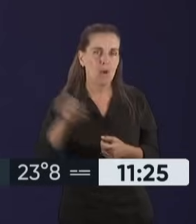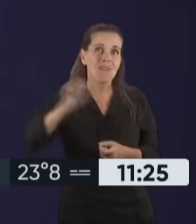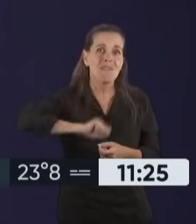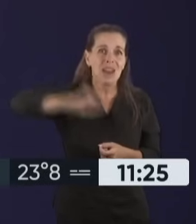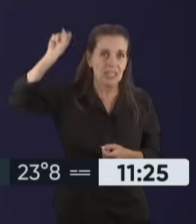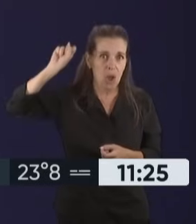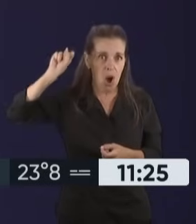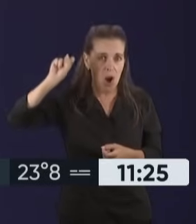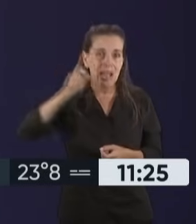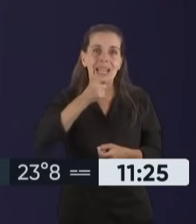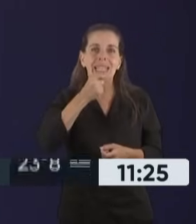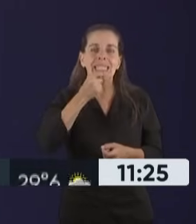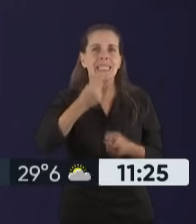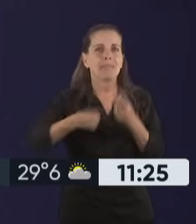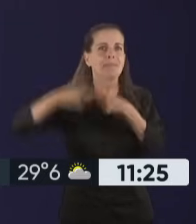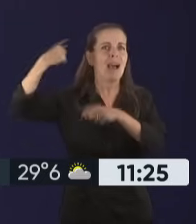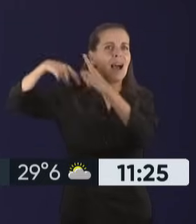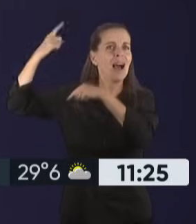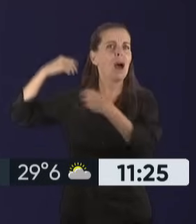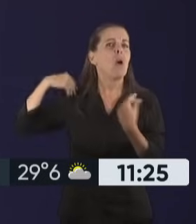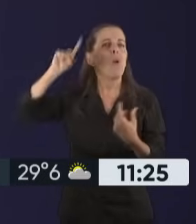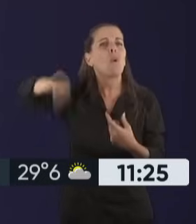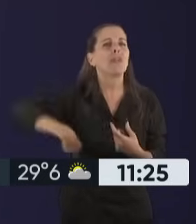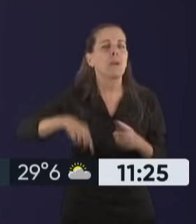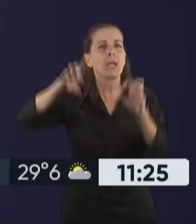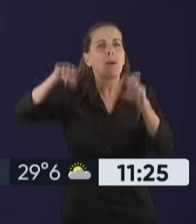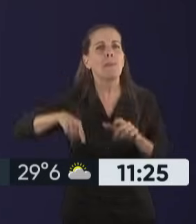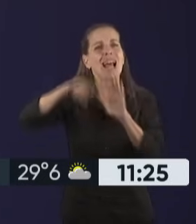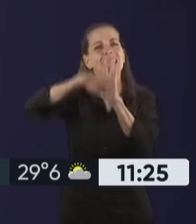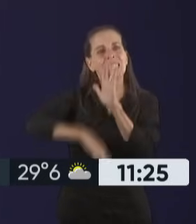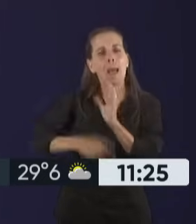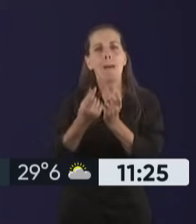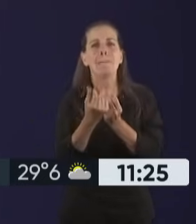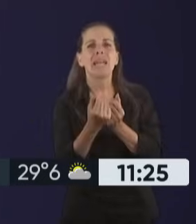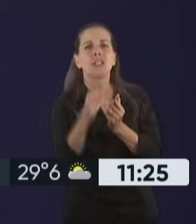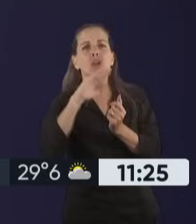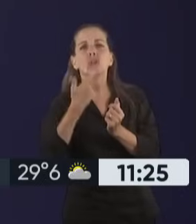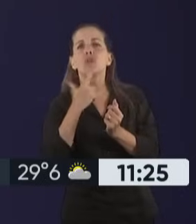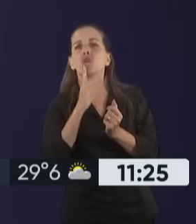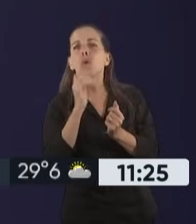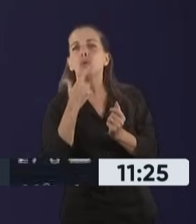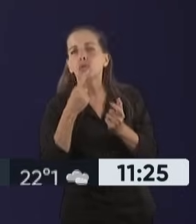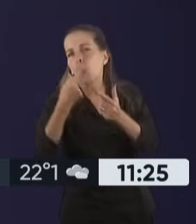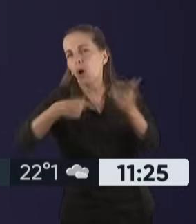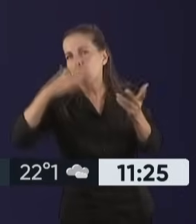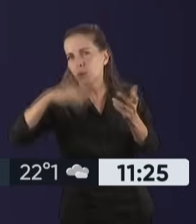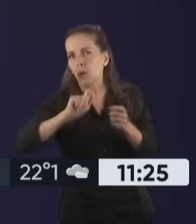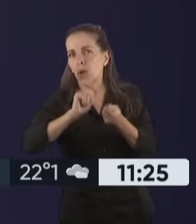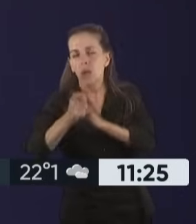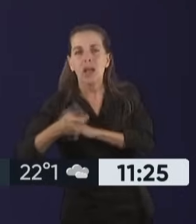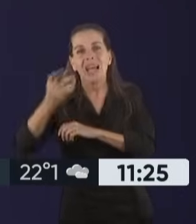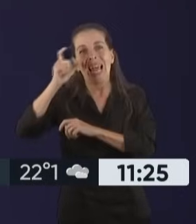De hecho, si me voy al nacimiento, ¿sabes cuándo nació Precios Cuidados? O Precios Justos, bueno, varió de nombre, en enero